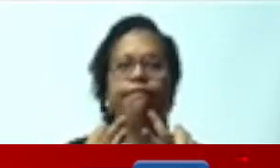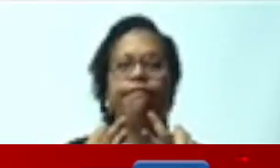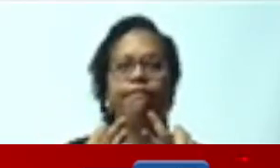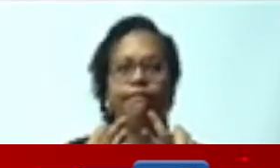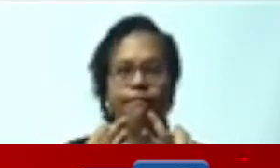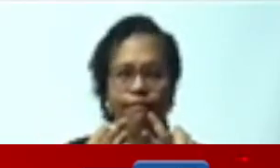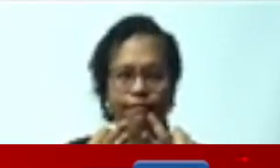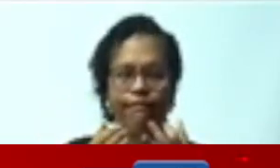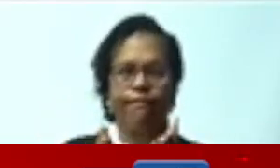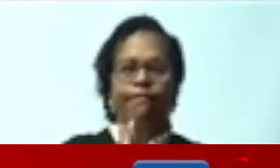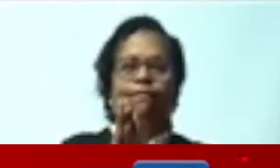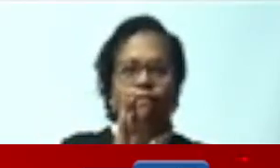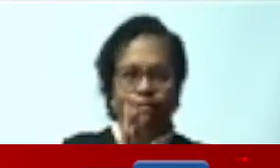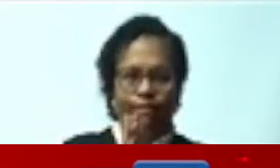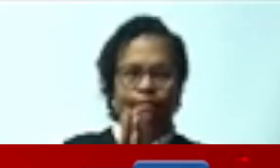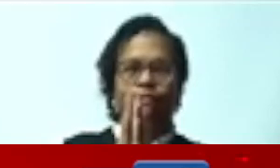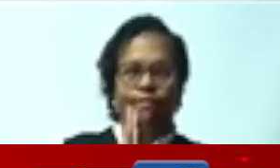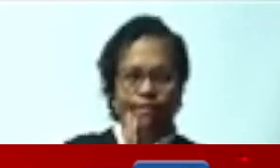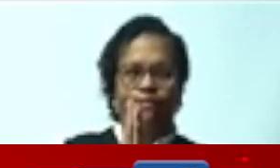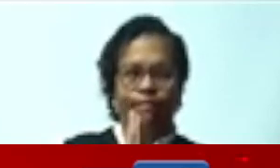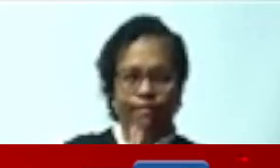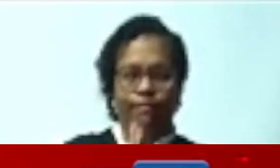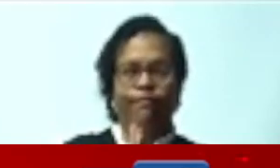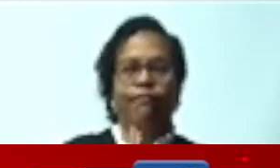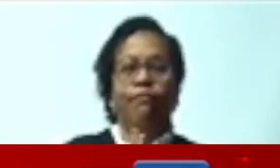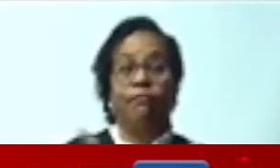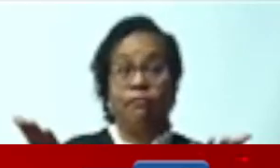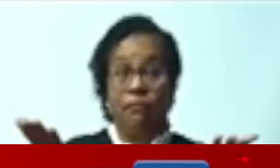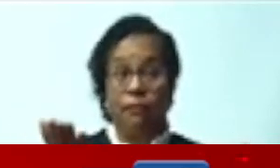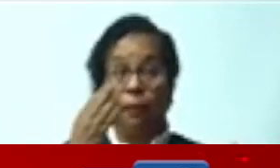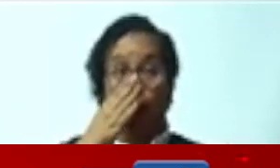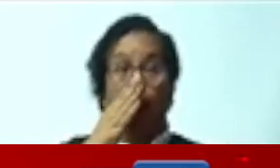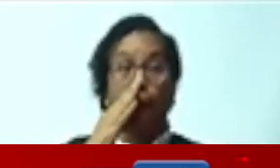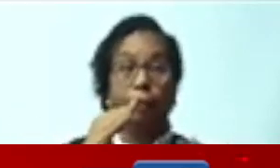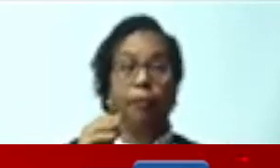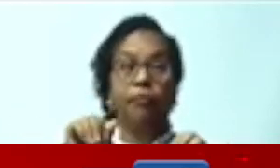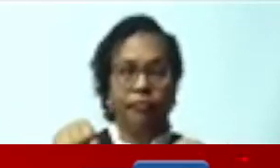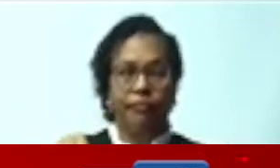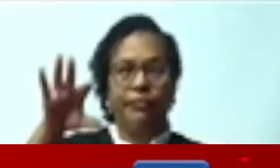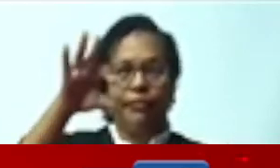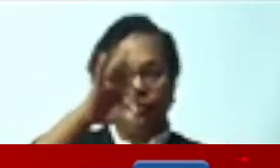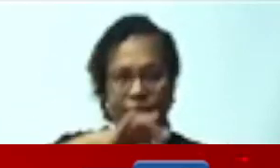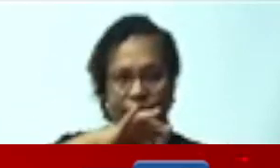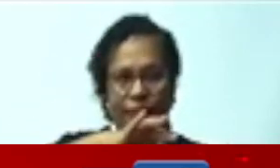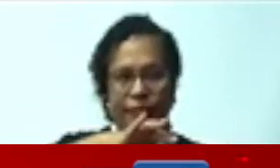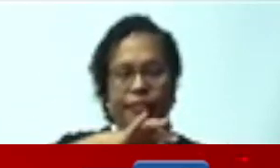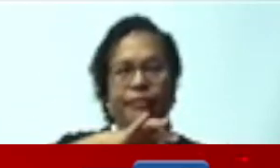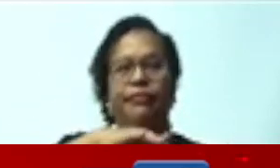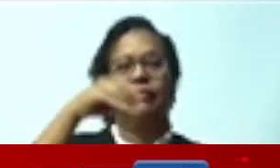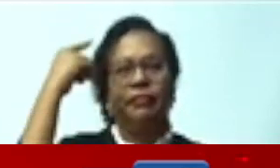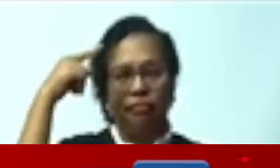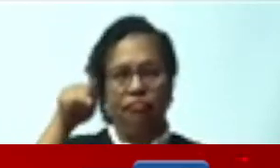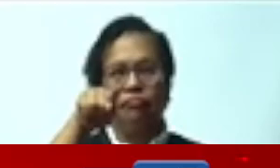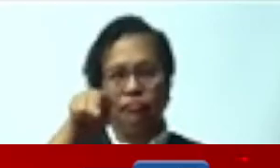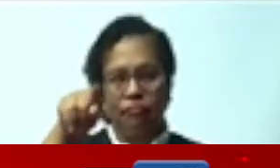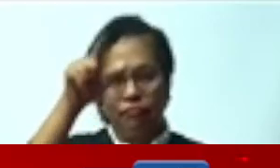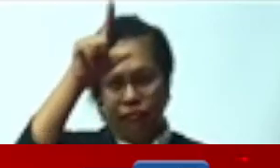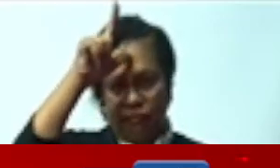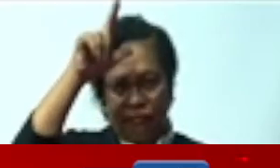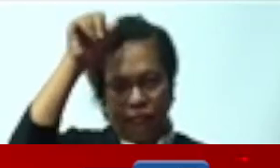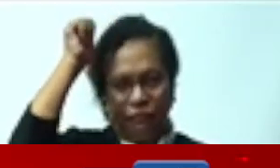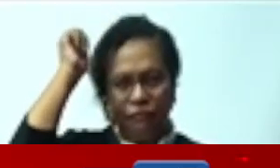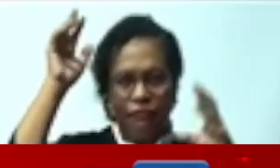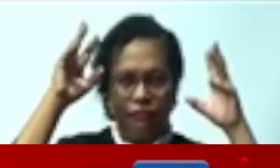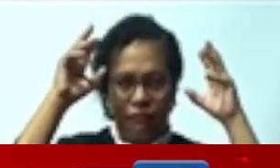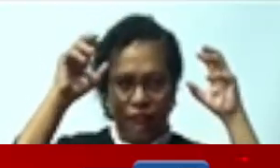dominicano deposite ese voto de confianza en nuestro presidente para que siga dirigiendo los destinos de la